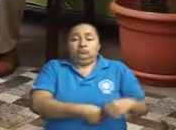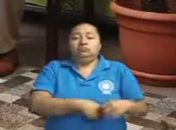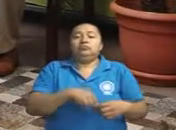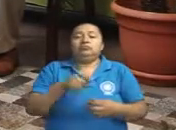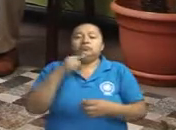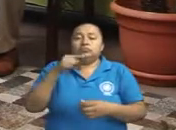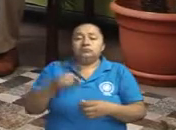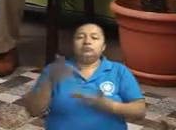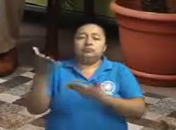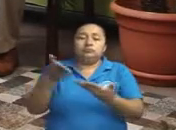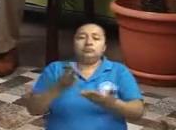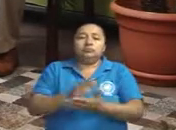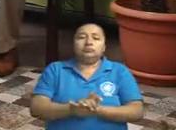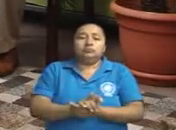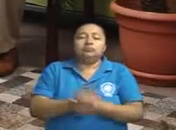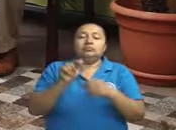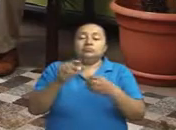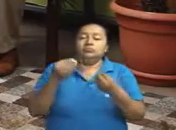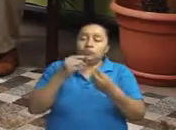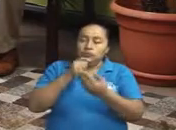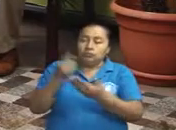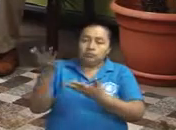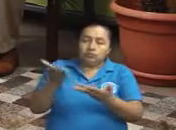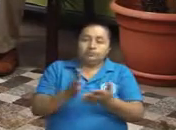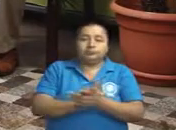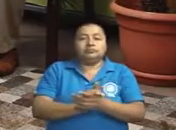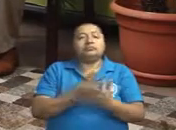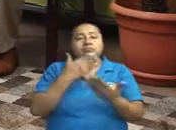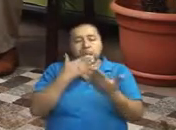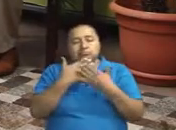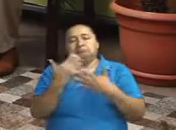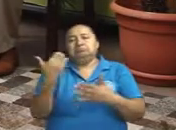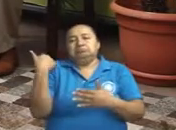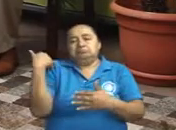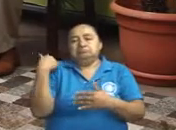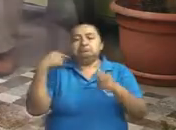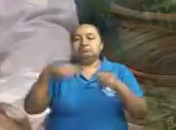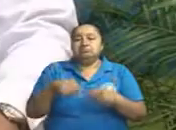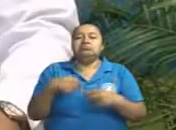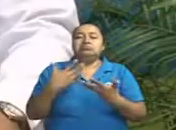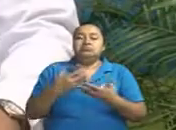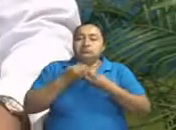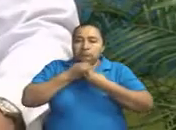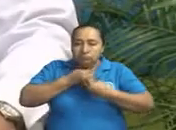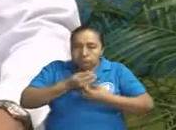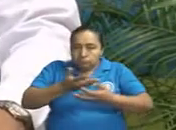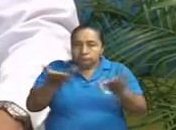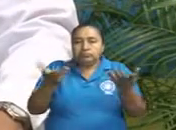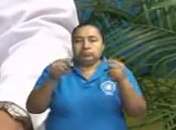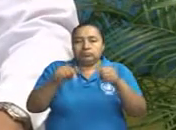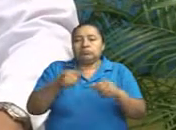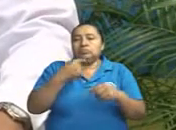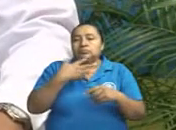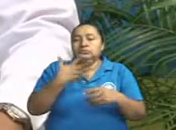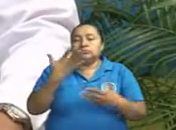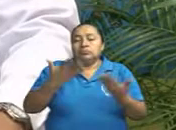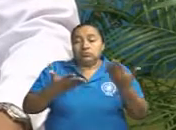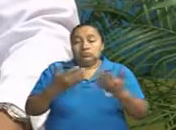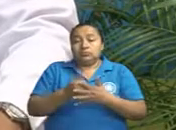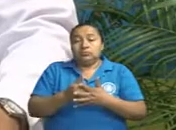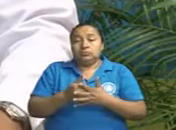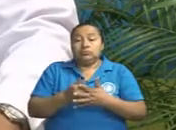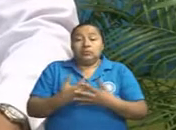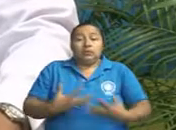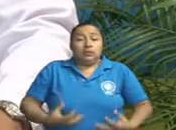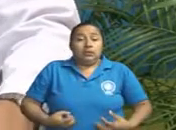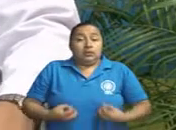Javier. Es un gusto tenerlo aquí. Pues gracias por la invitación y por dar a divulgar, ¿verdad? Porque el cáncer